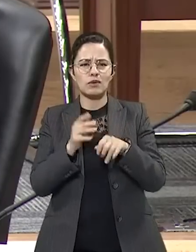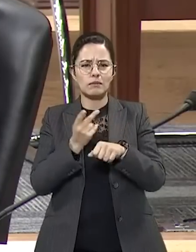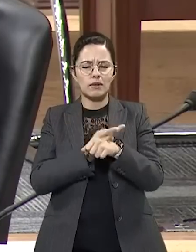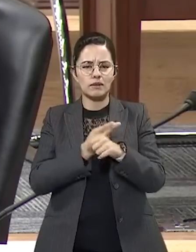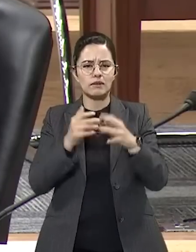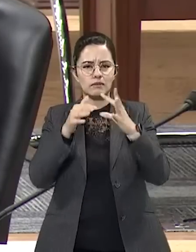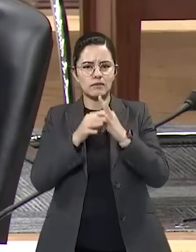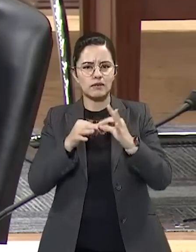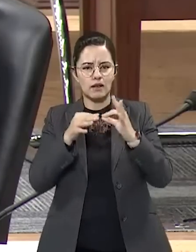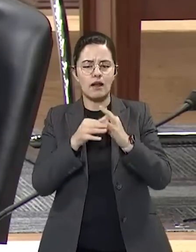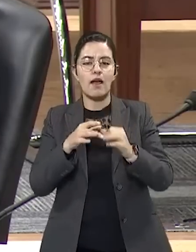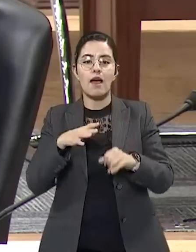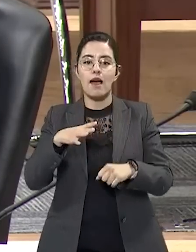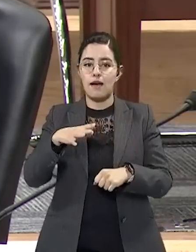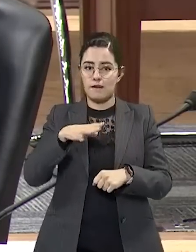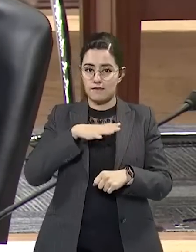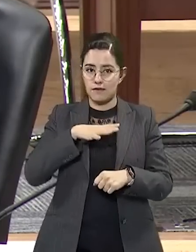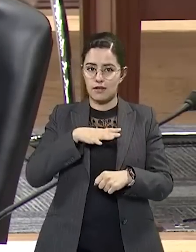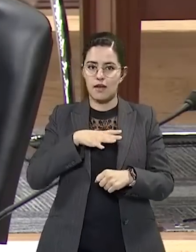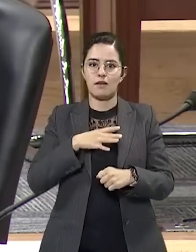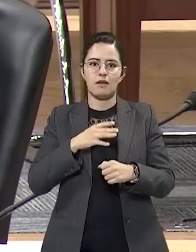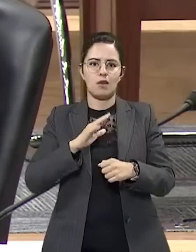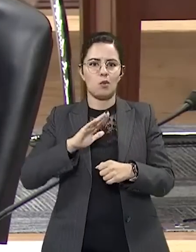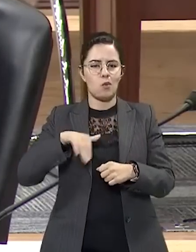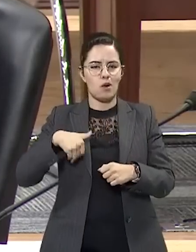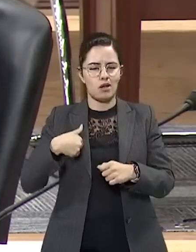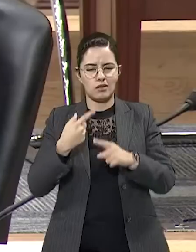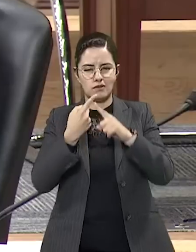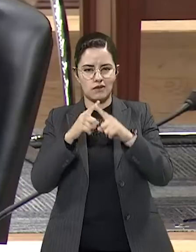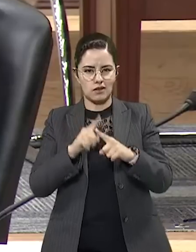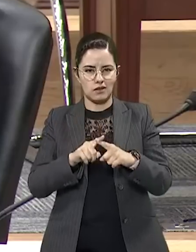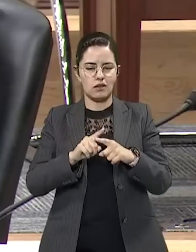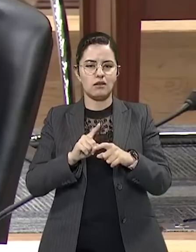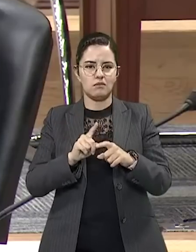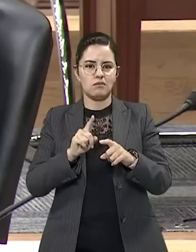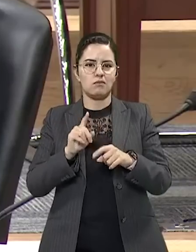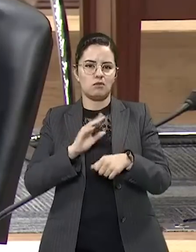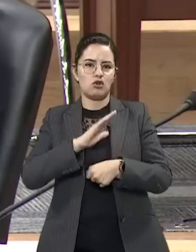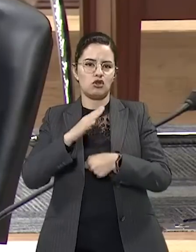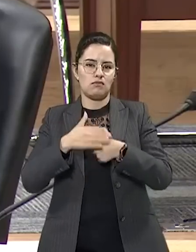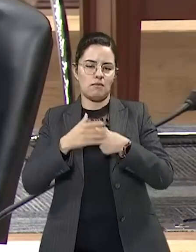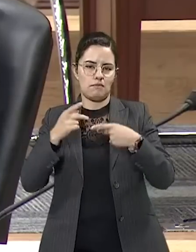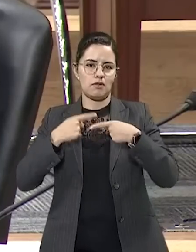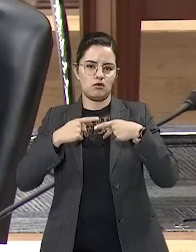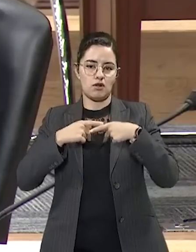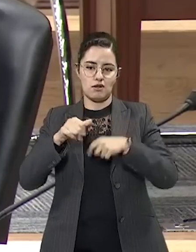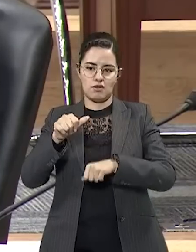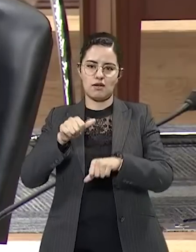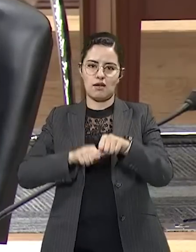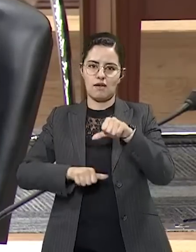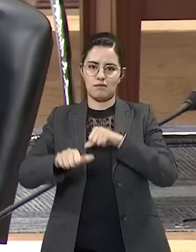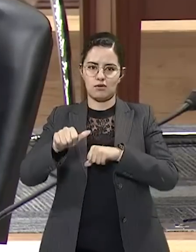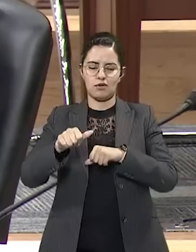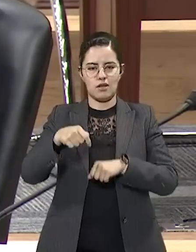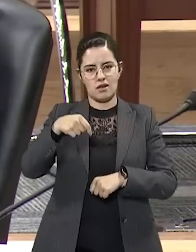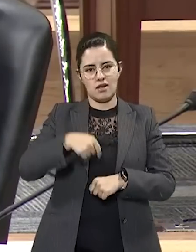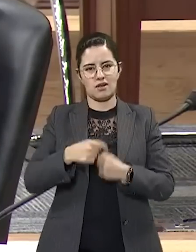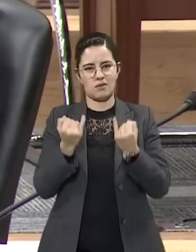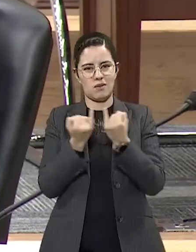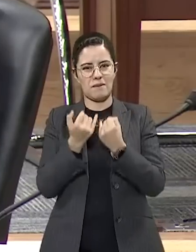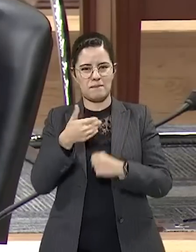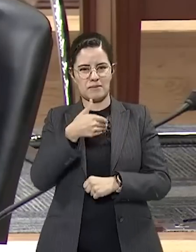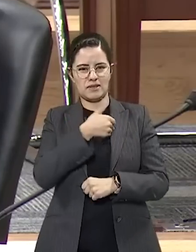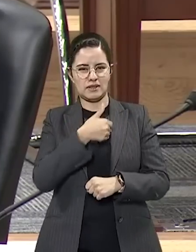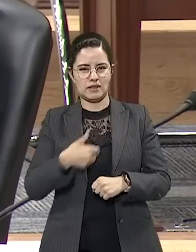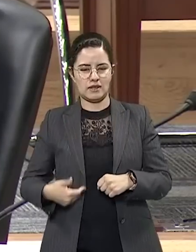documental al relevo que está previsto para los próximos días con la propia designación de la presidencia de este órgano